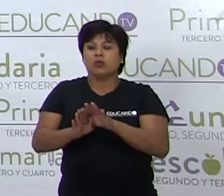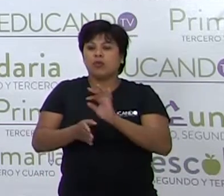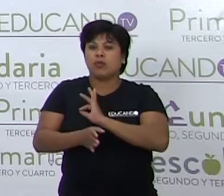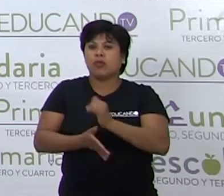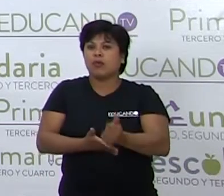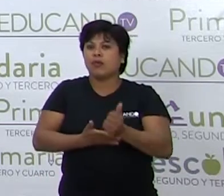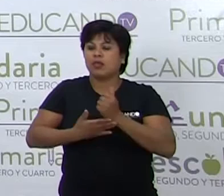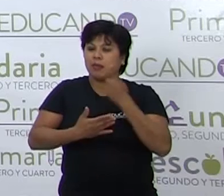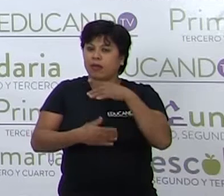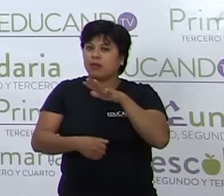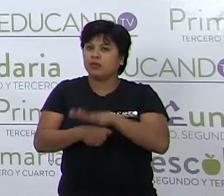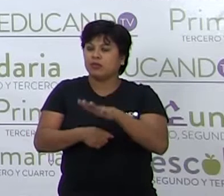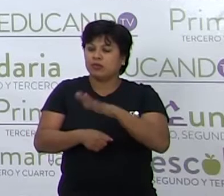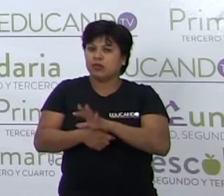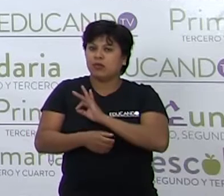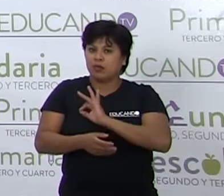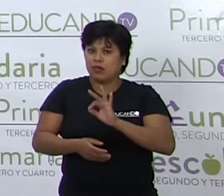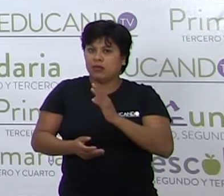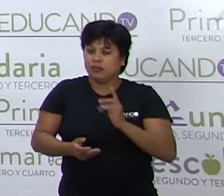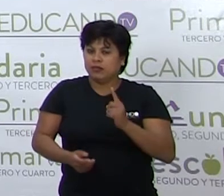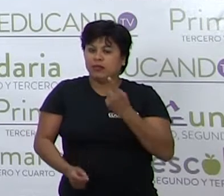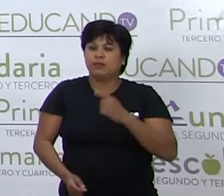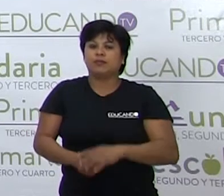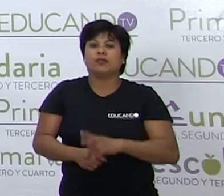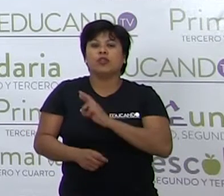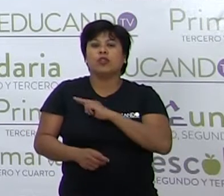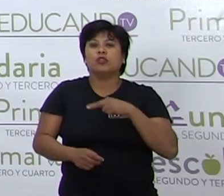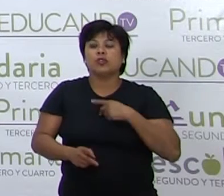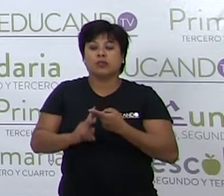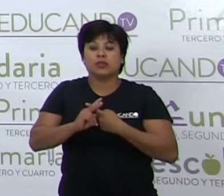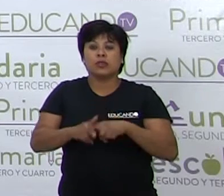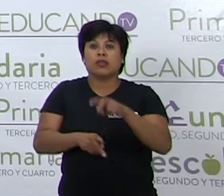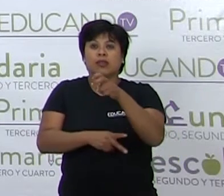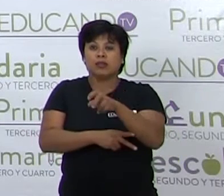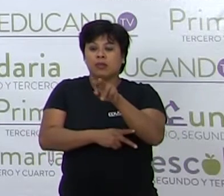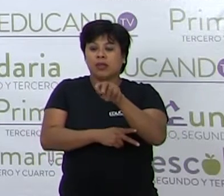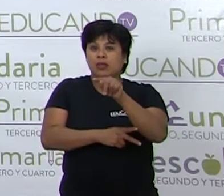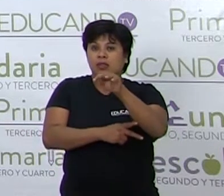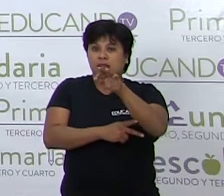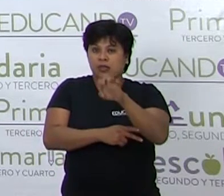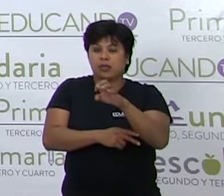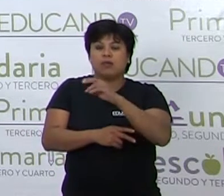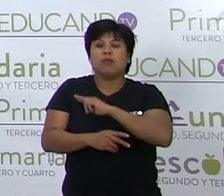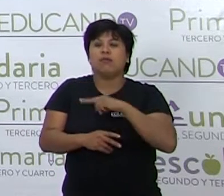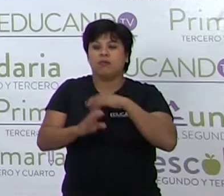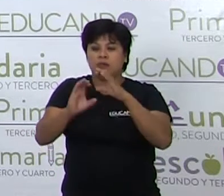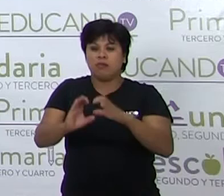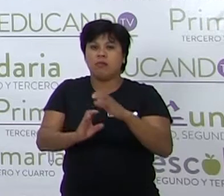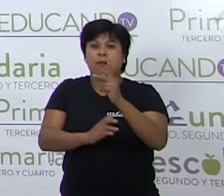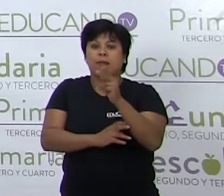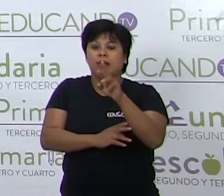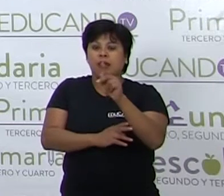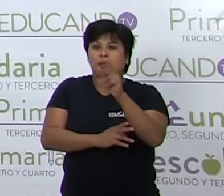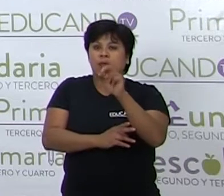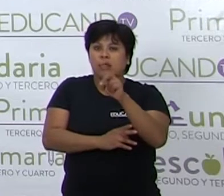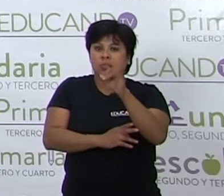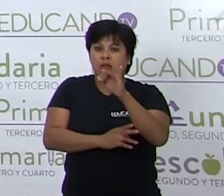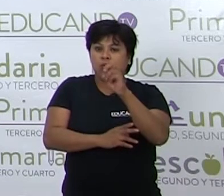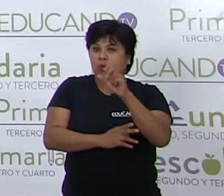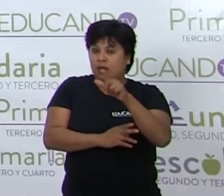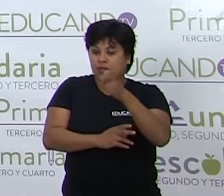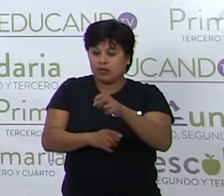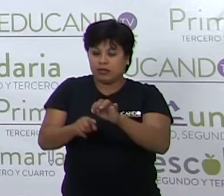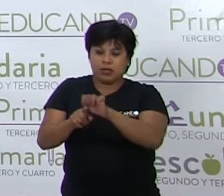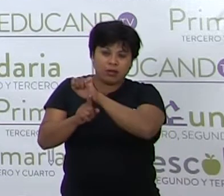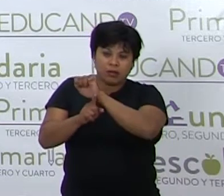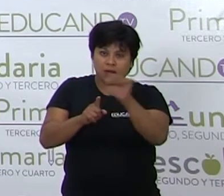los alcance ya estamos partiendo del bne del vértice y vamos a cuidar la perpendicularidad de esta línea